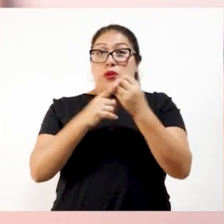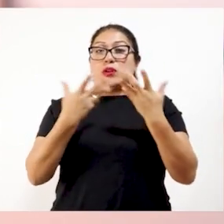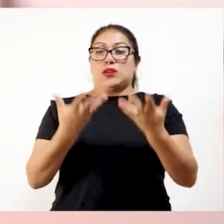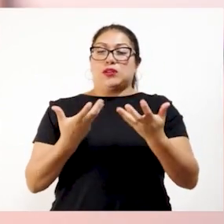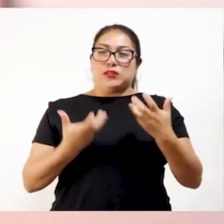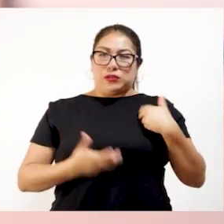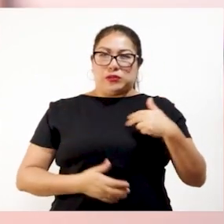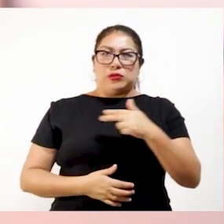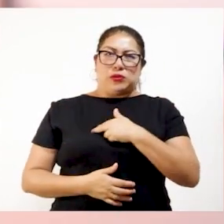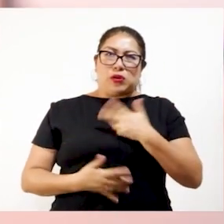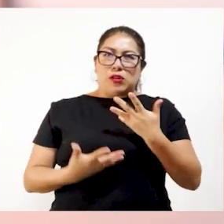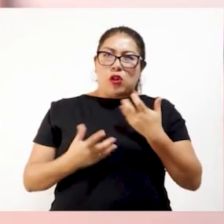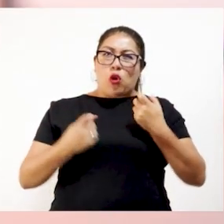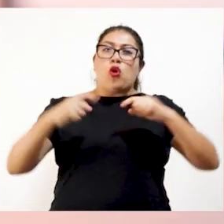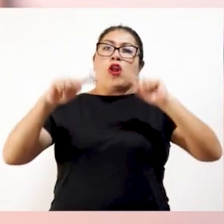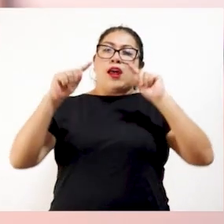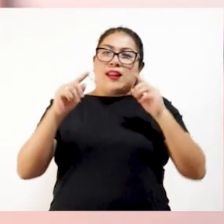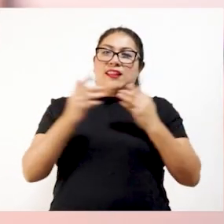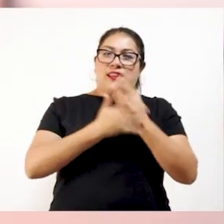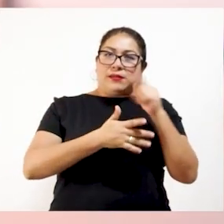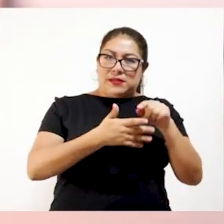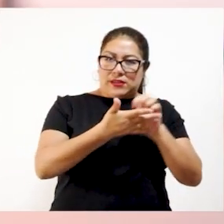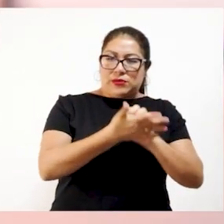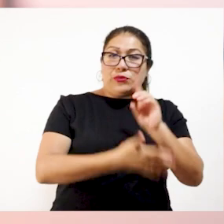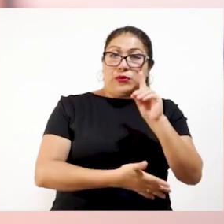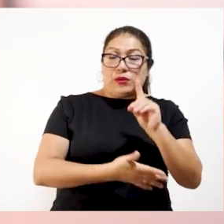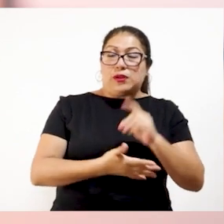que perseguimos a través de la línea educativa